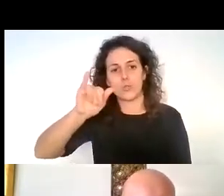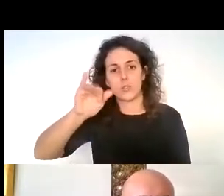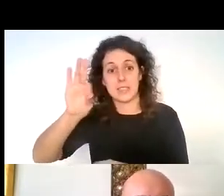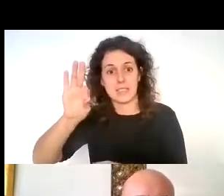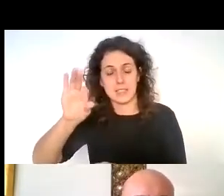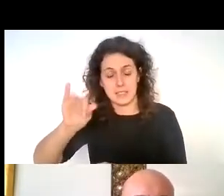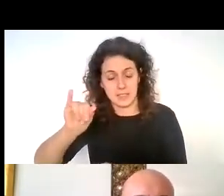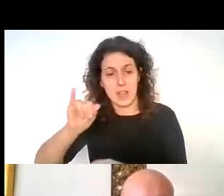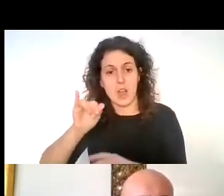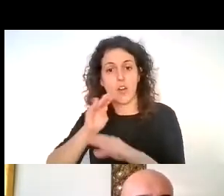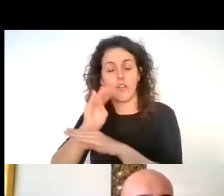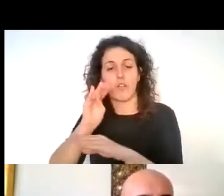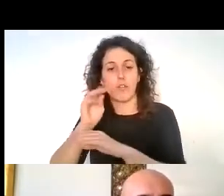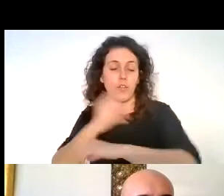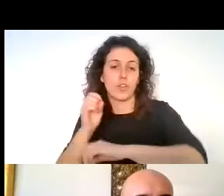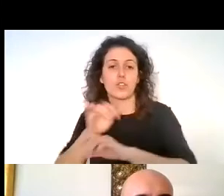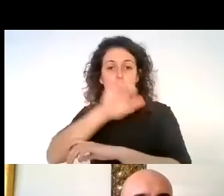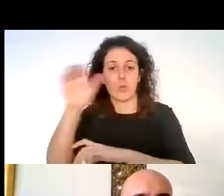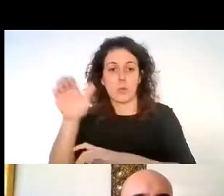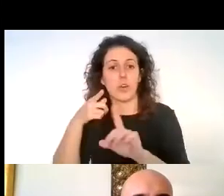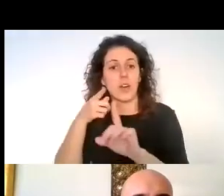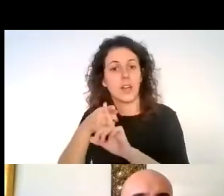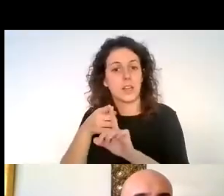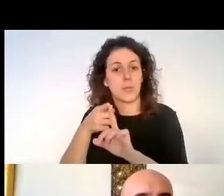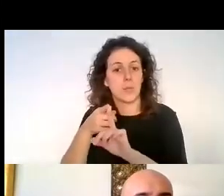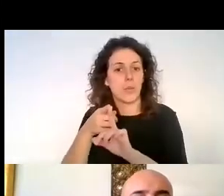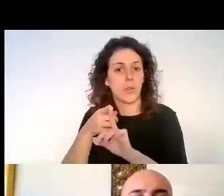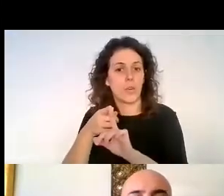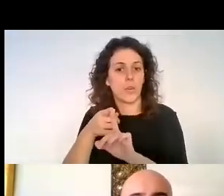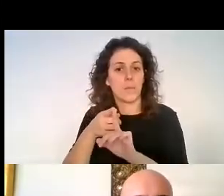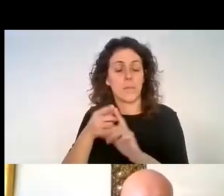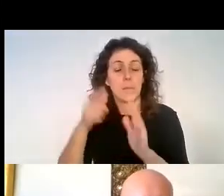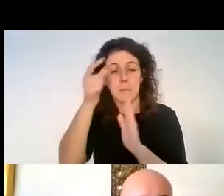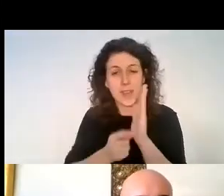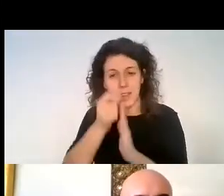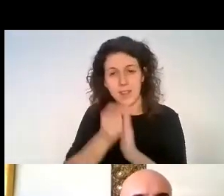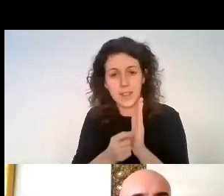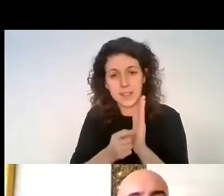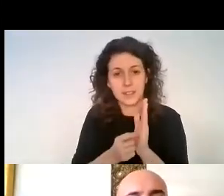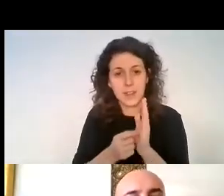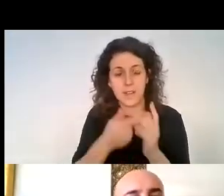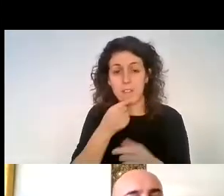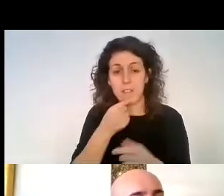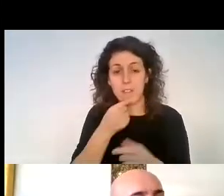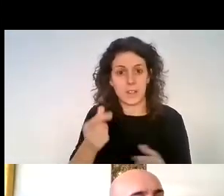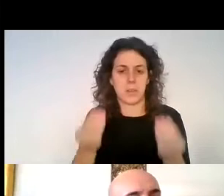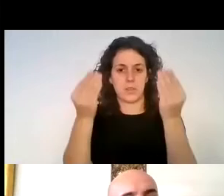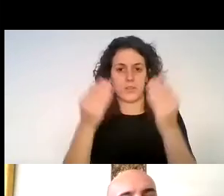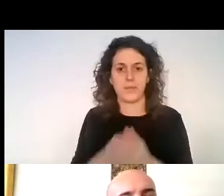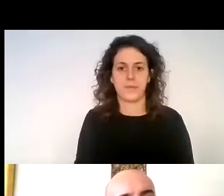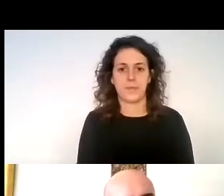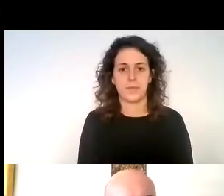crear de forma más rápida y que puedan llevarse a cabo estas medidas con más agilidad.